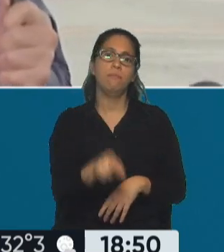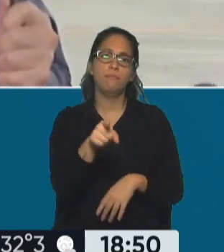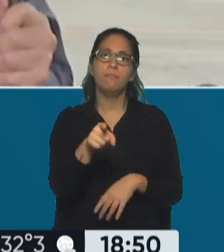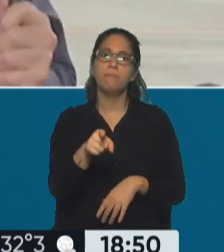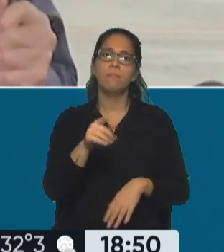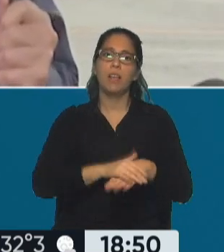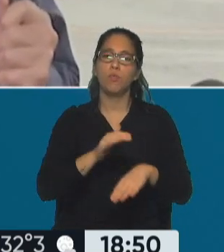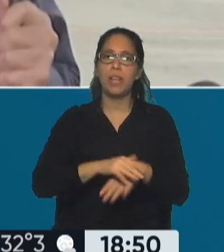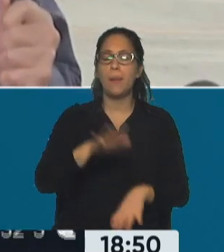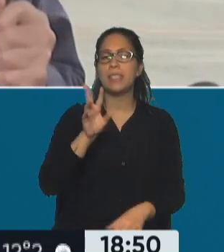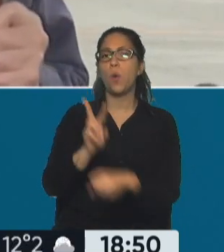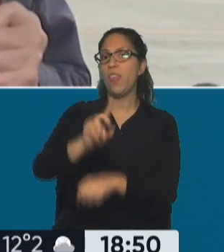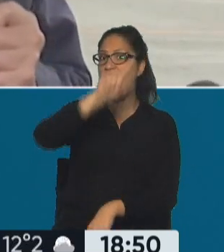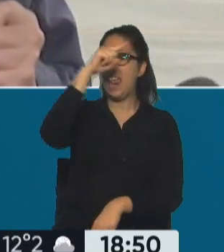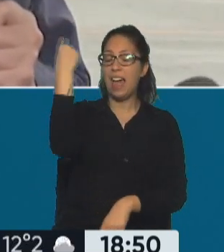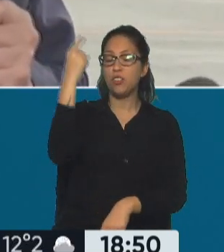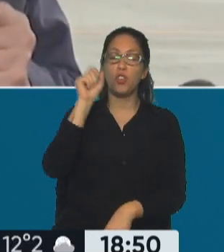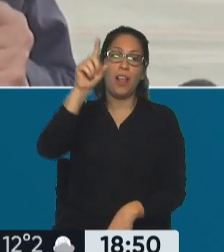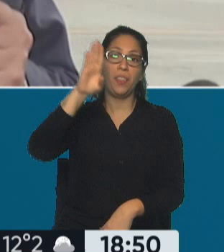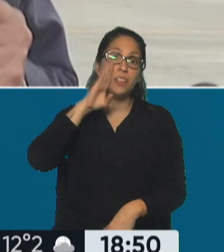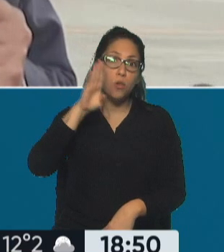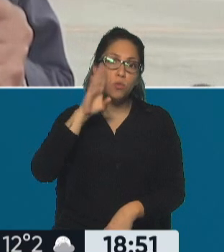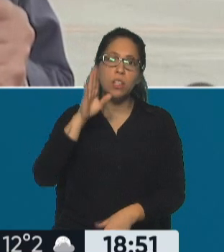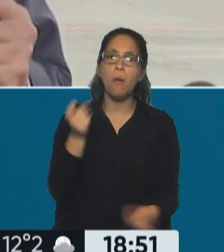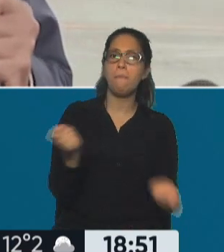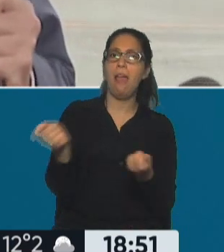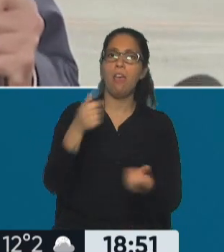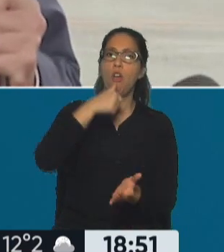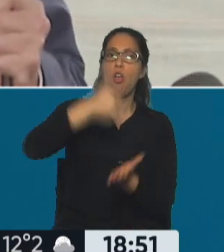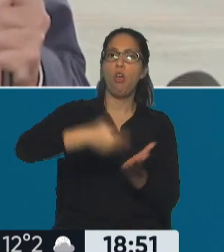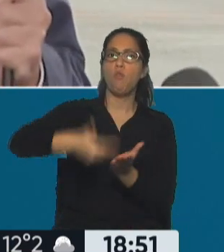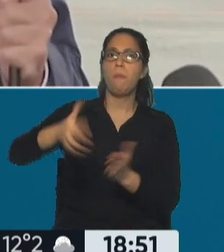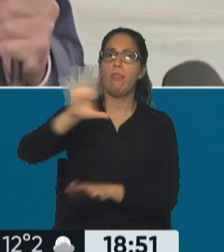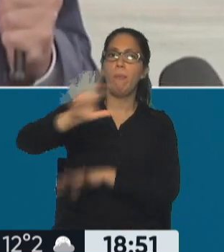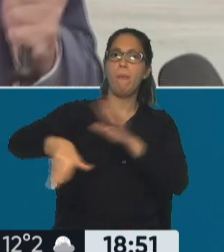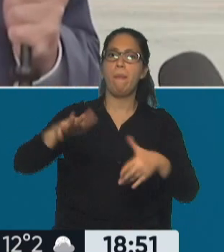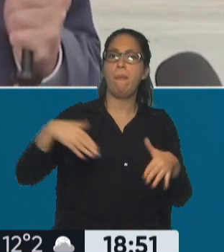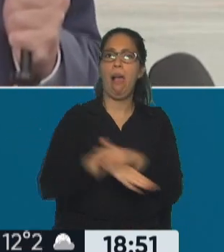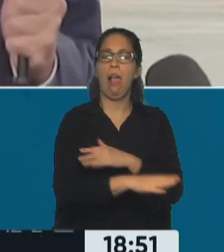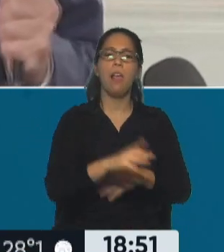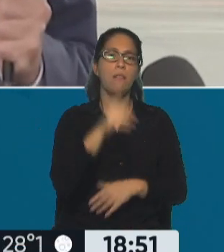seguridad nacional con el manejo negligente de documentos confidenciales.